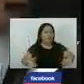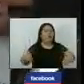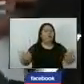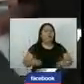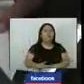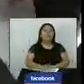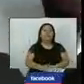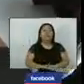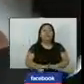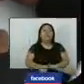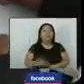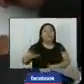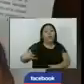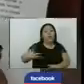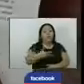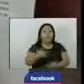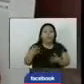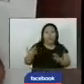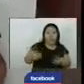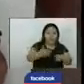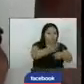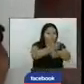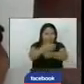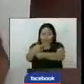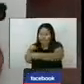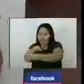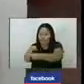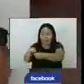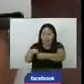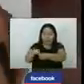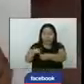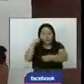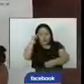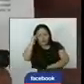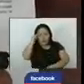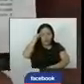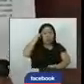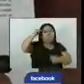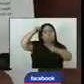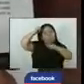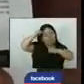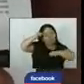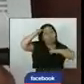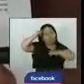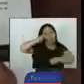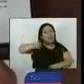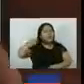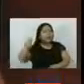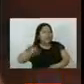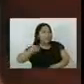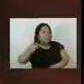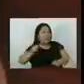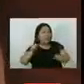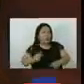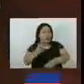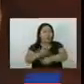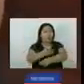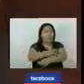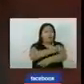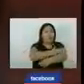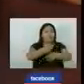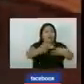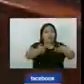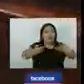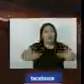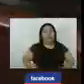mundo. Esperamos que los demás partidos políticos tomen conciencia de la necesidad de avanzar en materia de